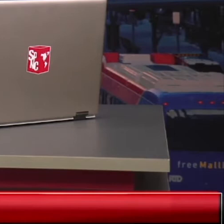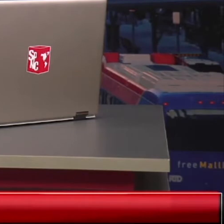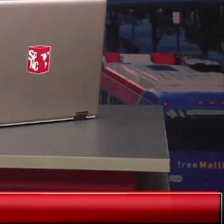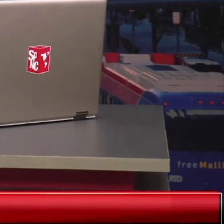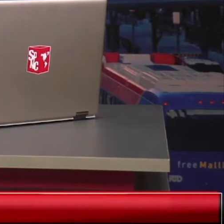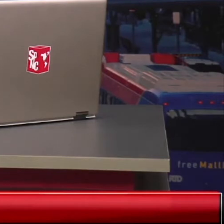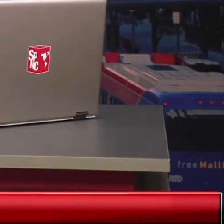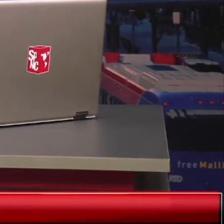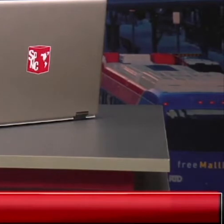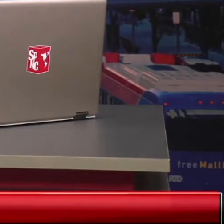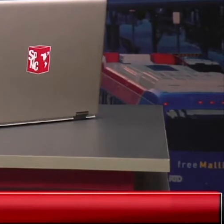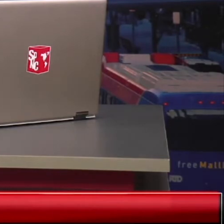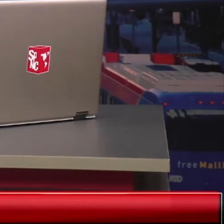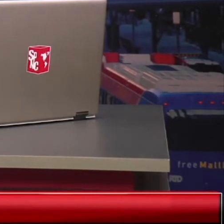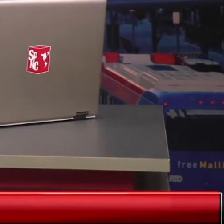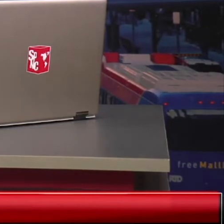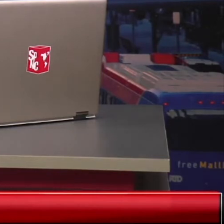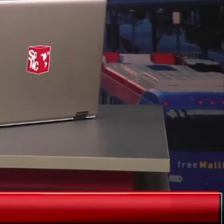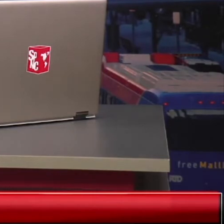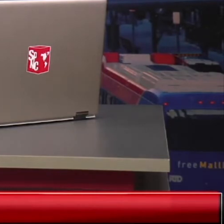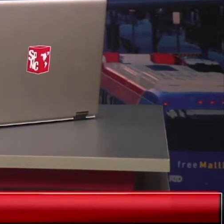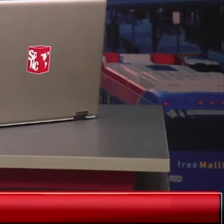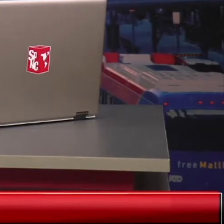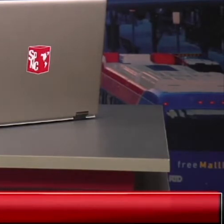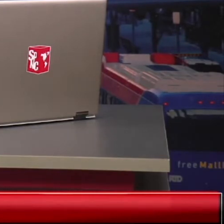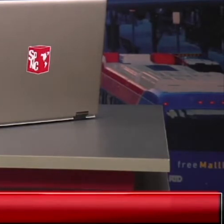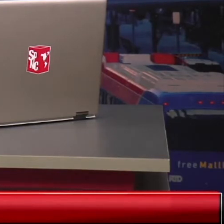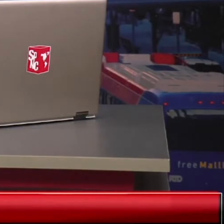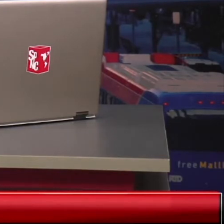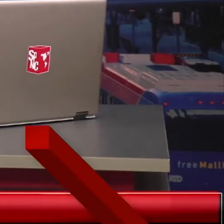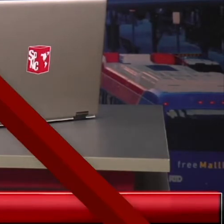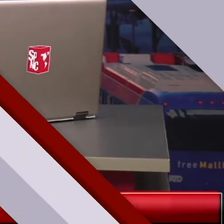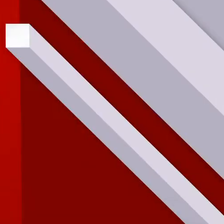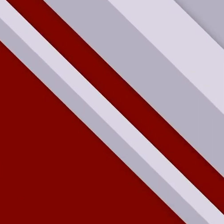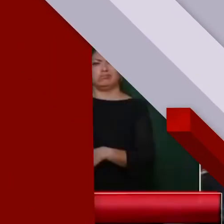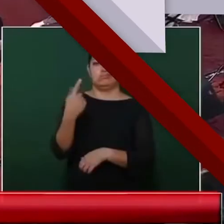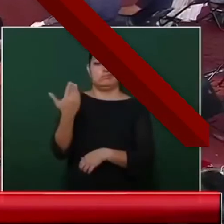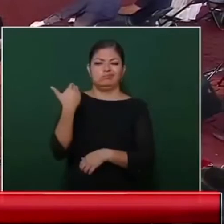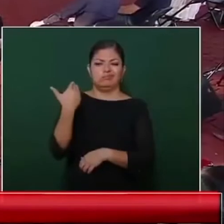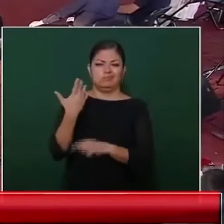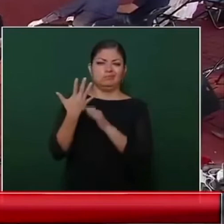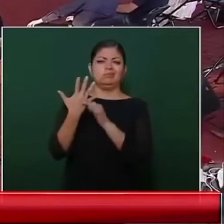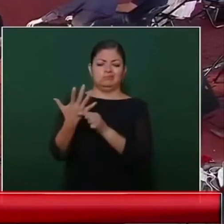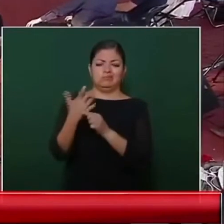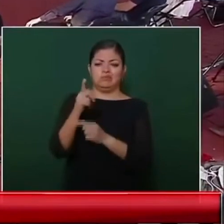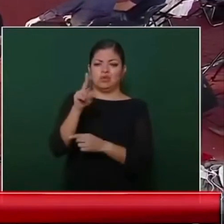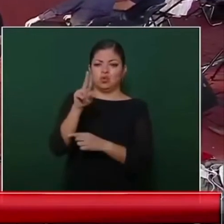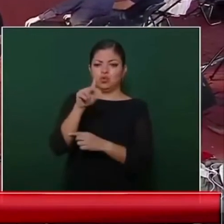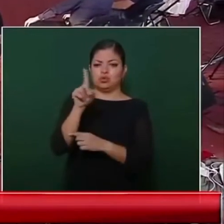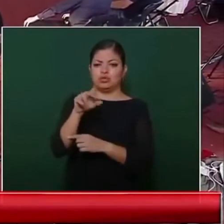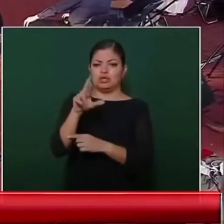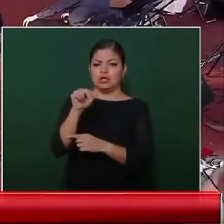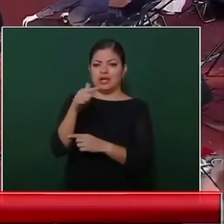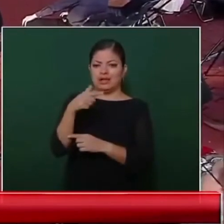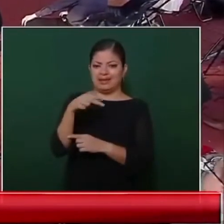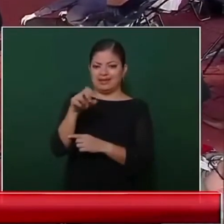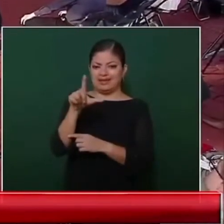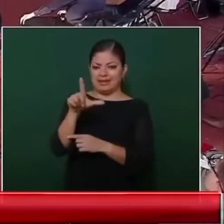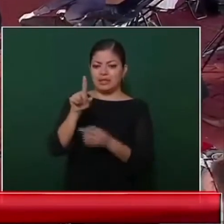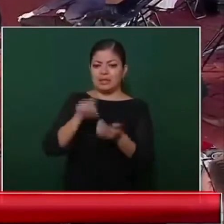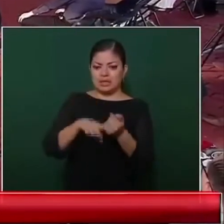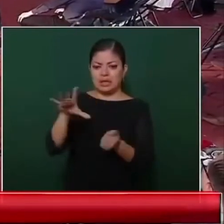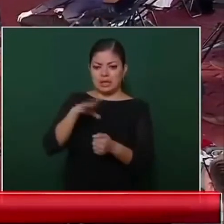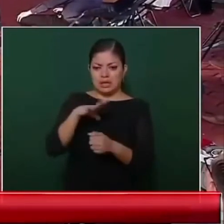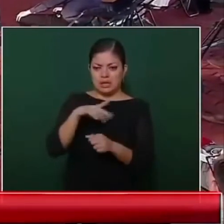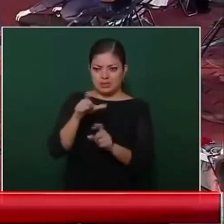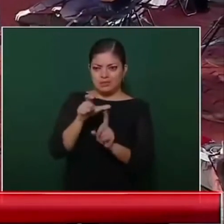a cargo de su protección. Escuchemos y veamos lo que sucedió esta mañana. Luz Raquel tenía una orden de protección